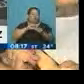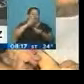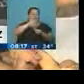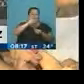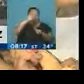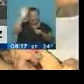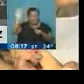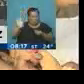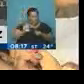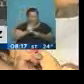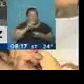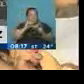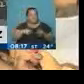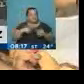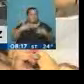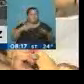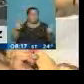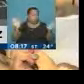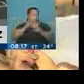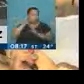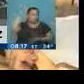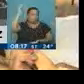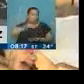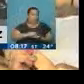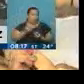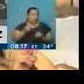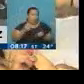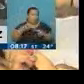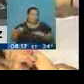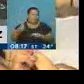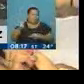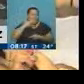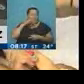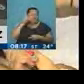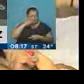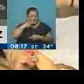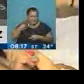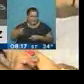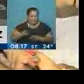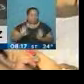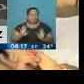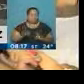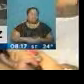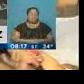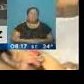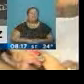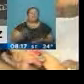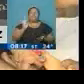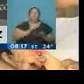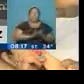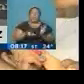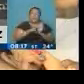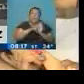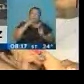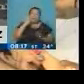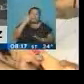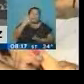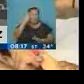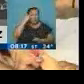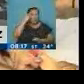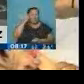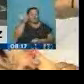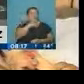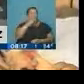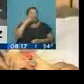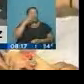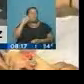coparticipación y produce una brusca disminución de ingresos en la seguridad social. Y en cuanto al decreto 1399 del